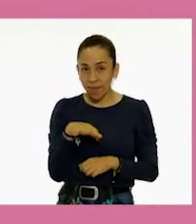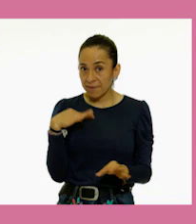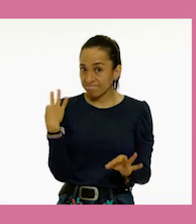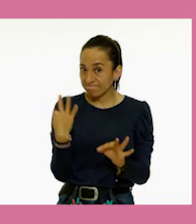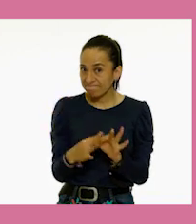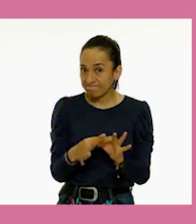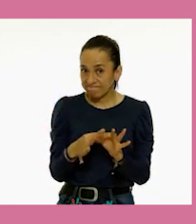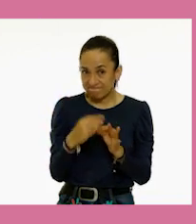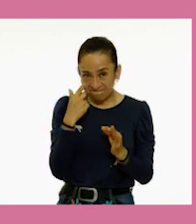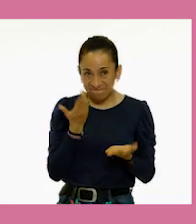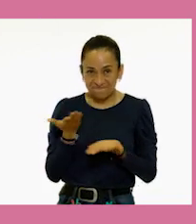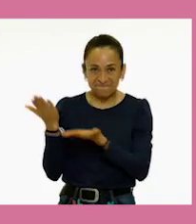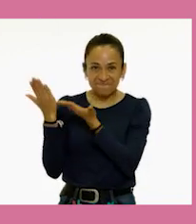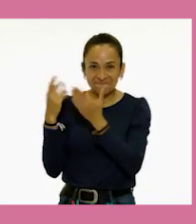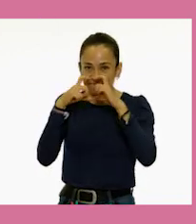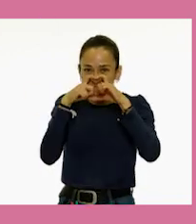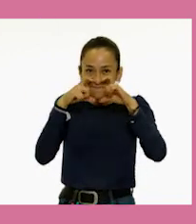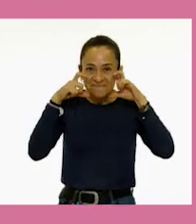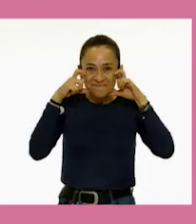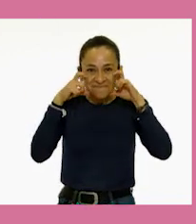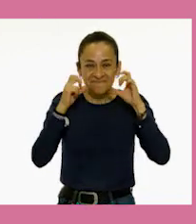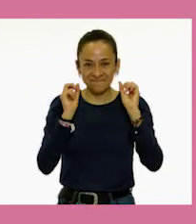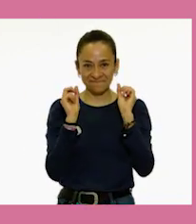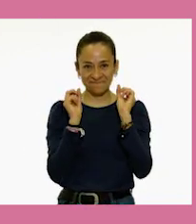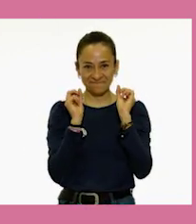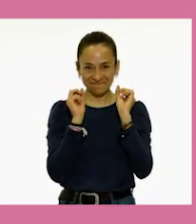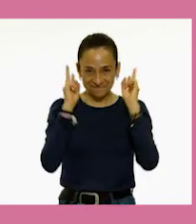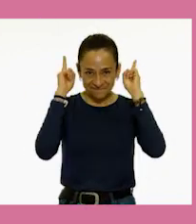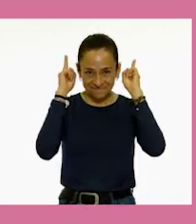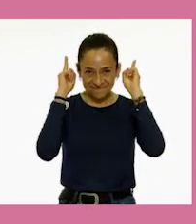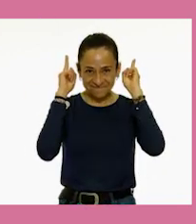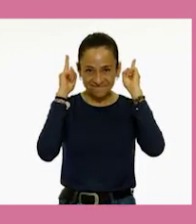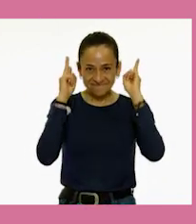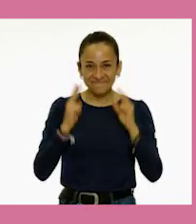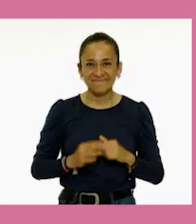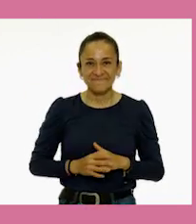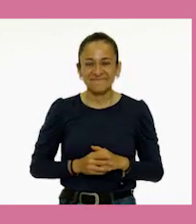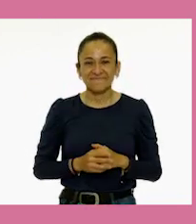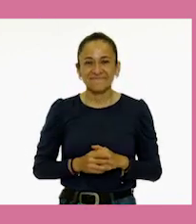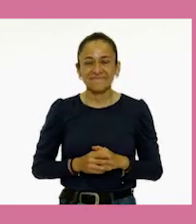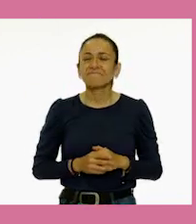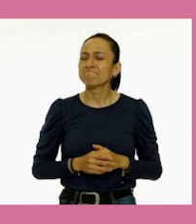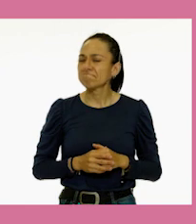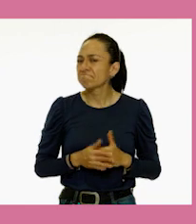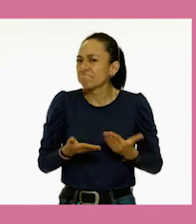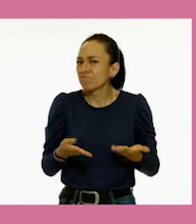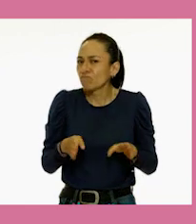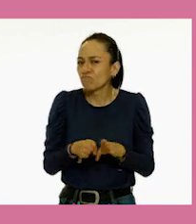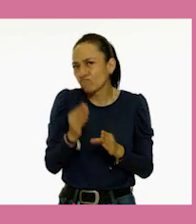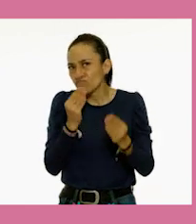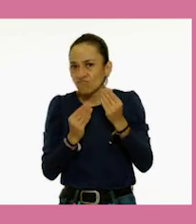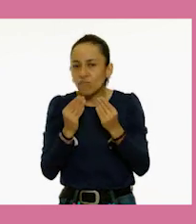¡Listo! Ya tienes un cubrebocas con dos pares de cuerdas. Para